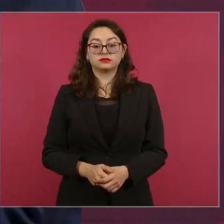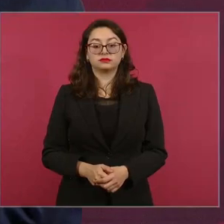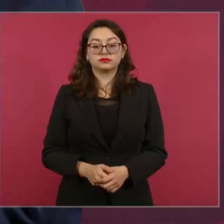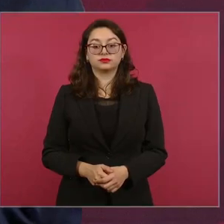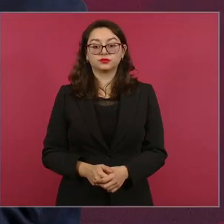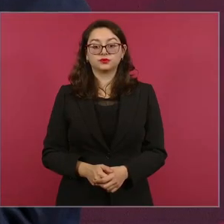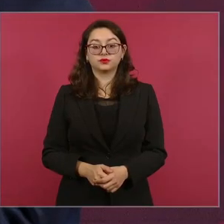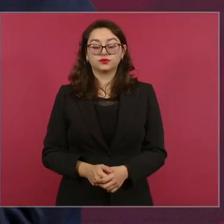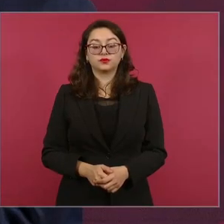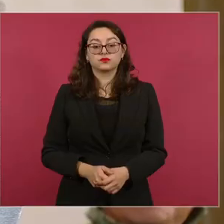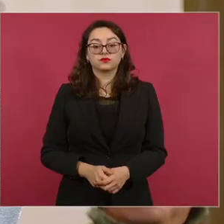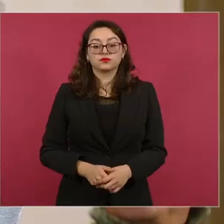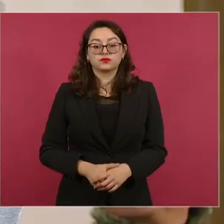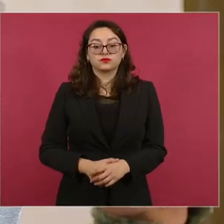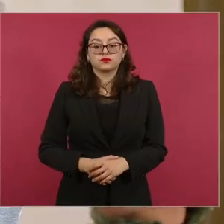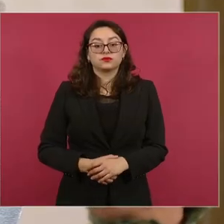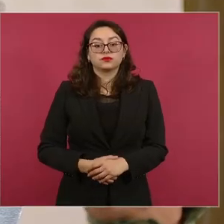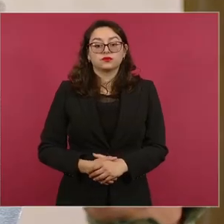faltaron.